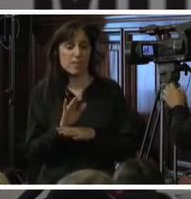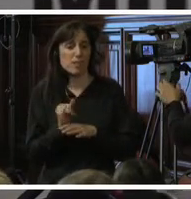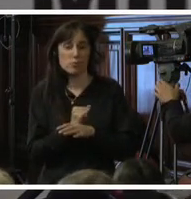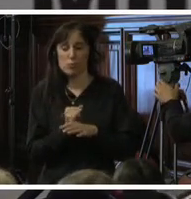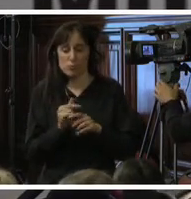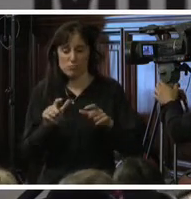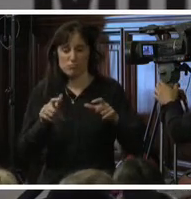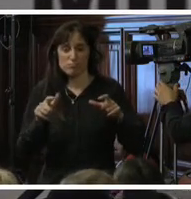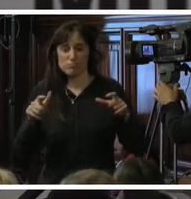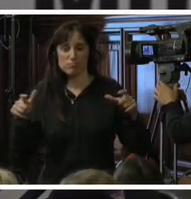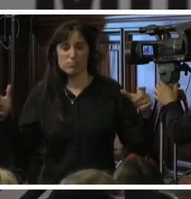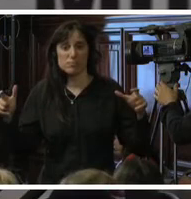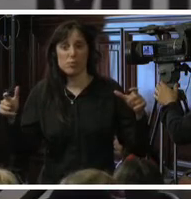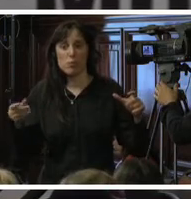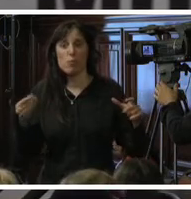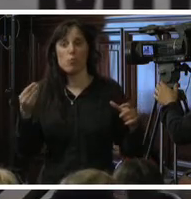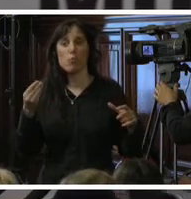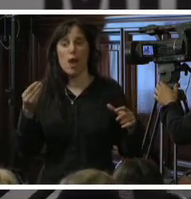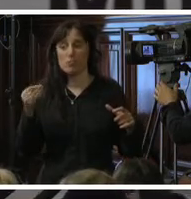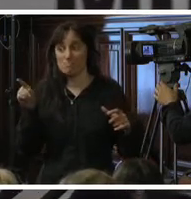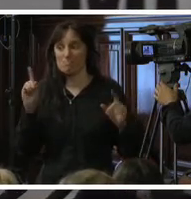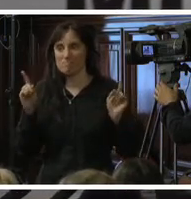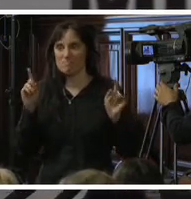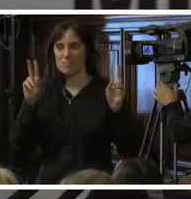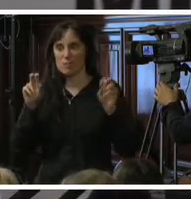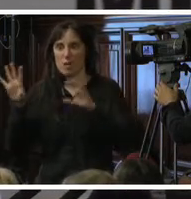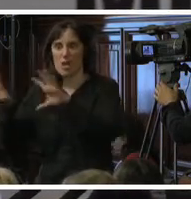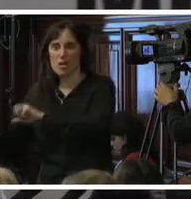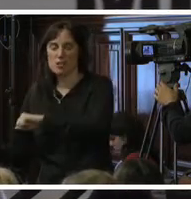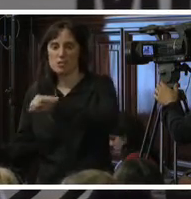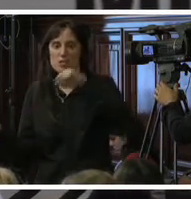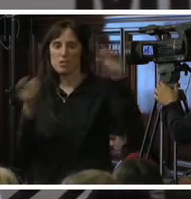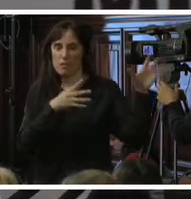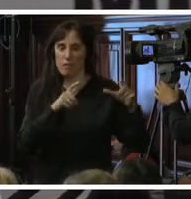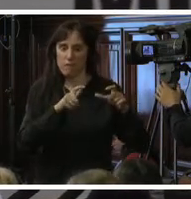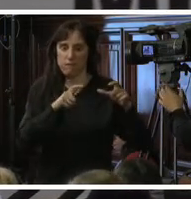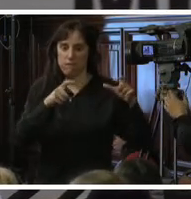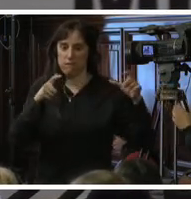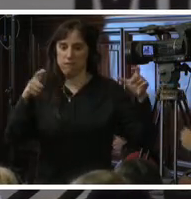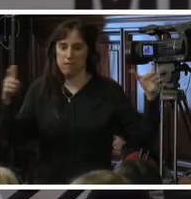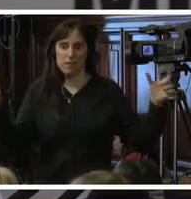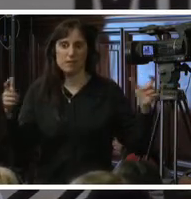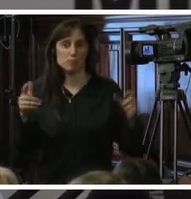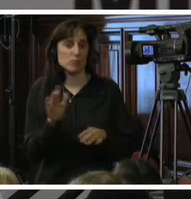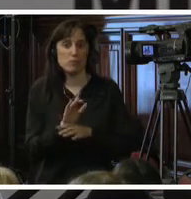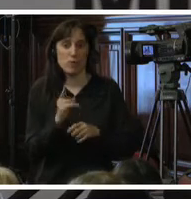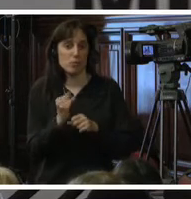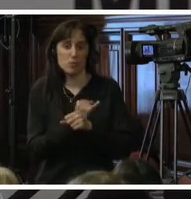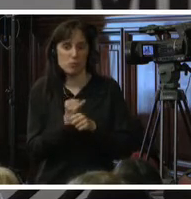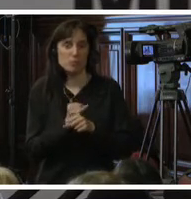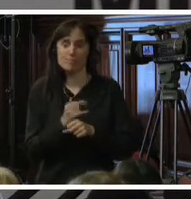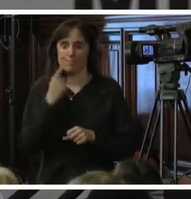Just those words indicate the kind and level of the problem that we have to deal with.